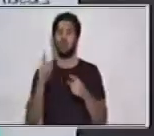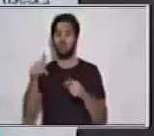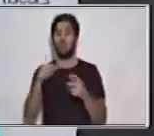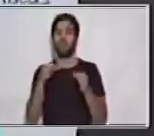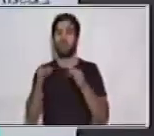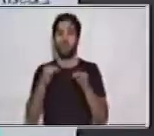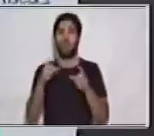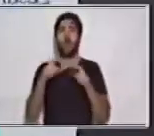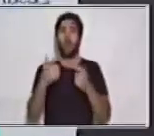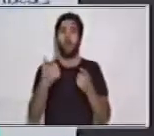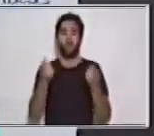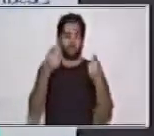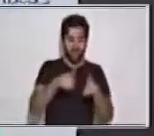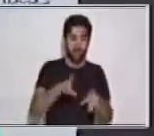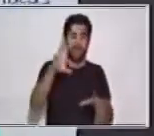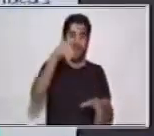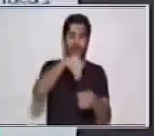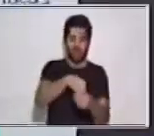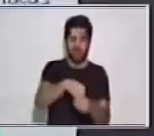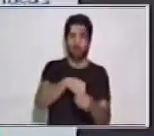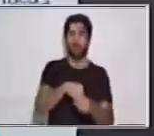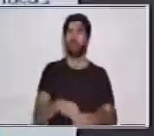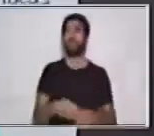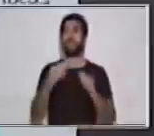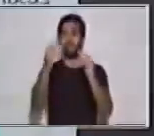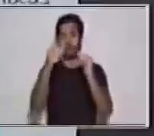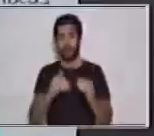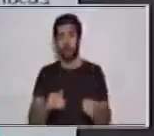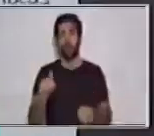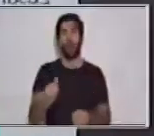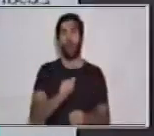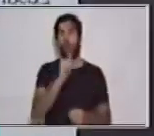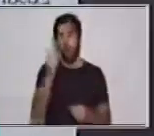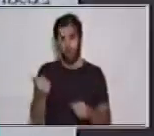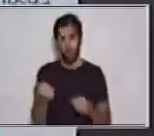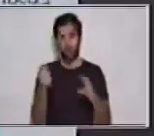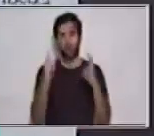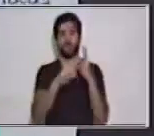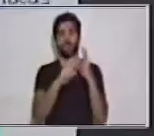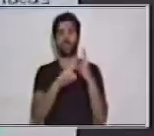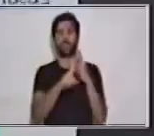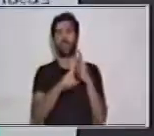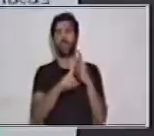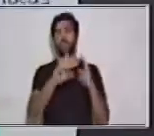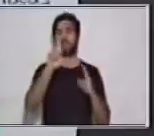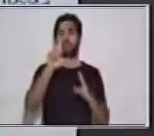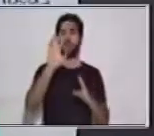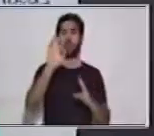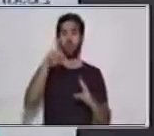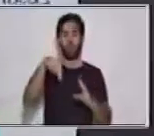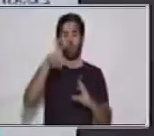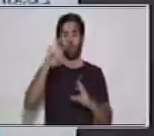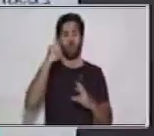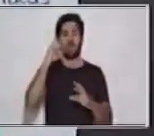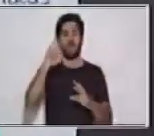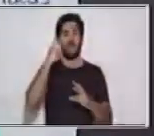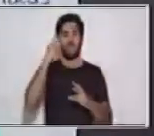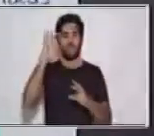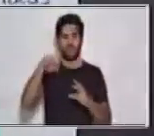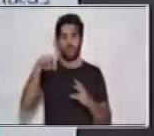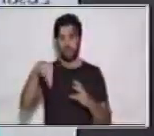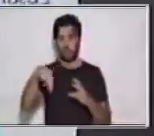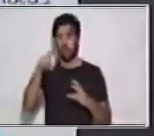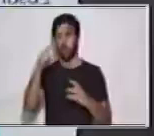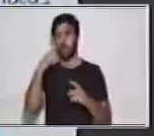esté dentro del texto. El otro tipo de conector es el conector de condición. Estos conectores van